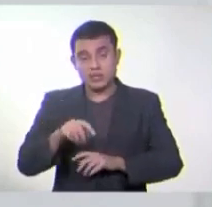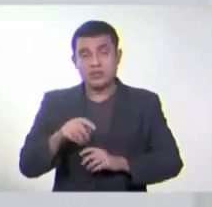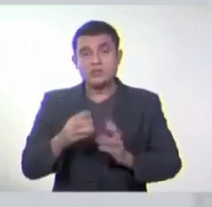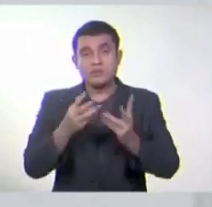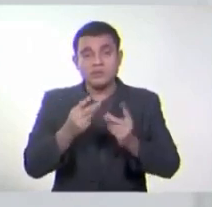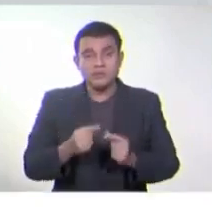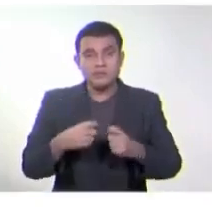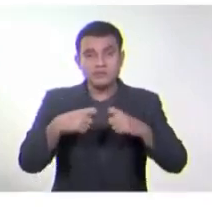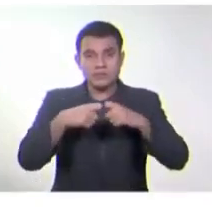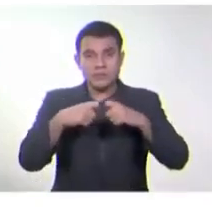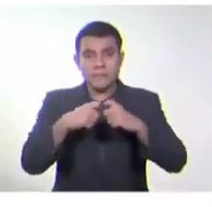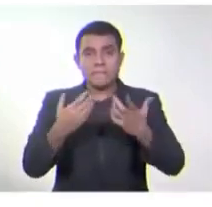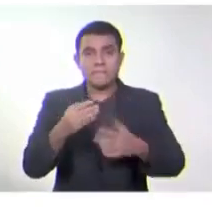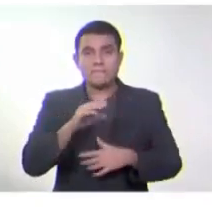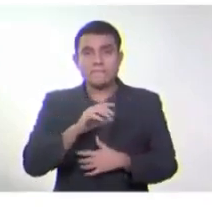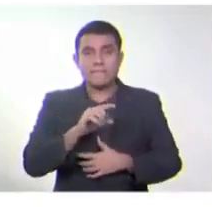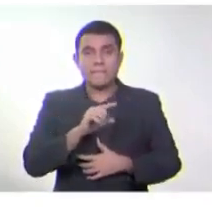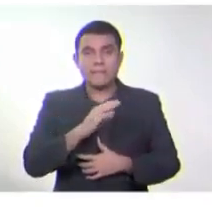silicio.